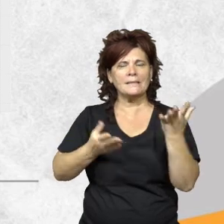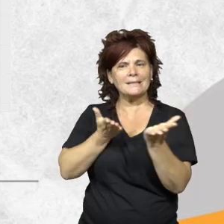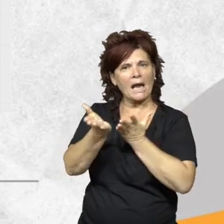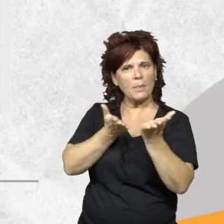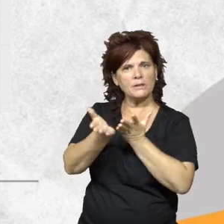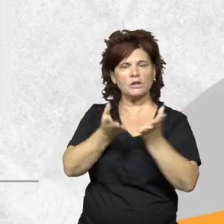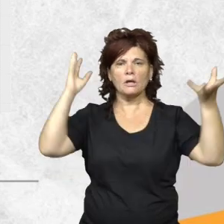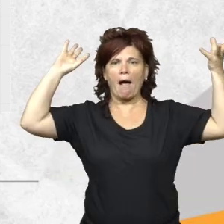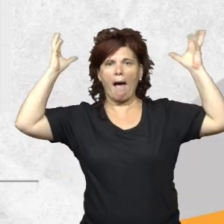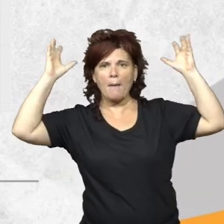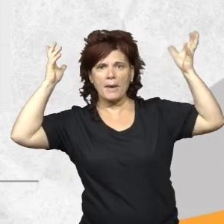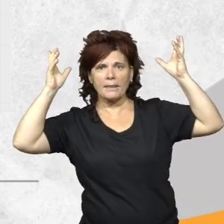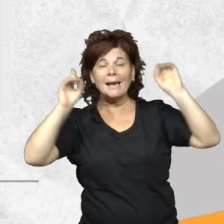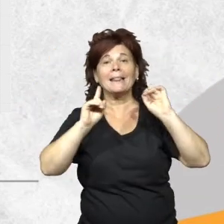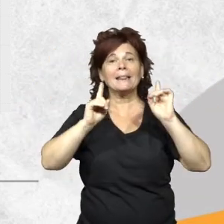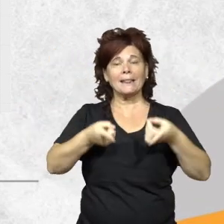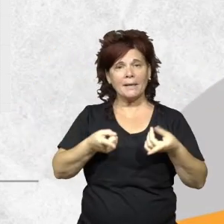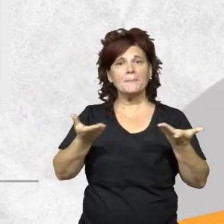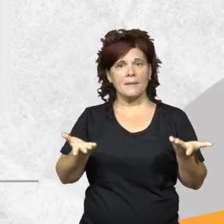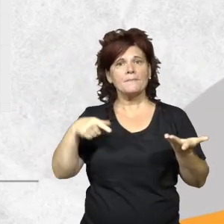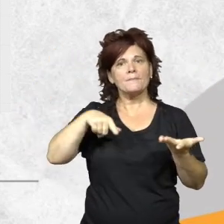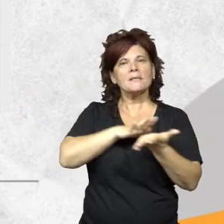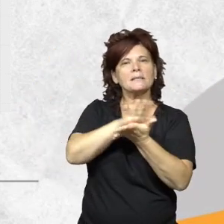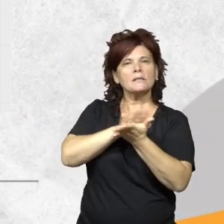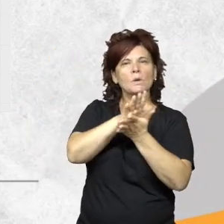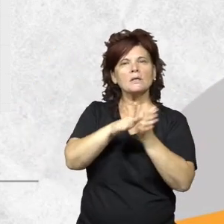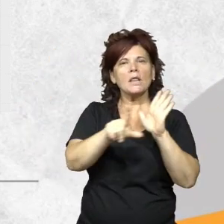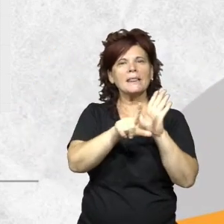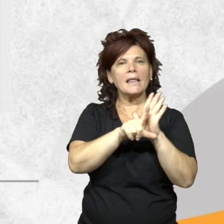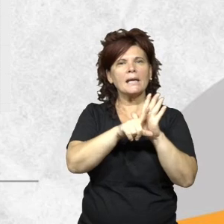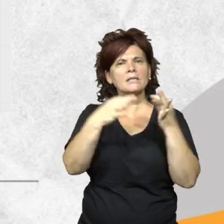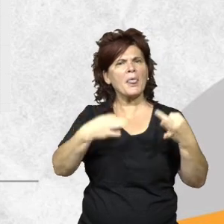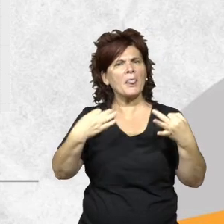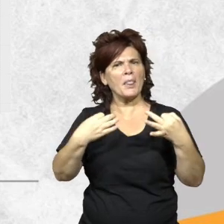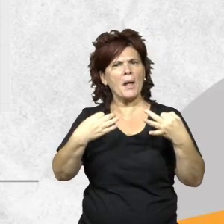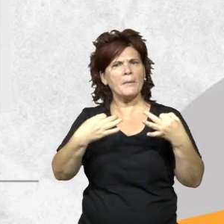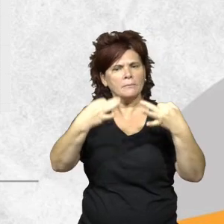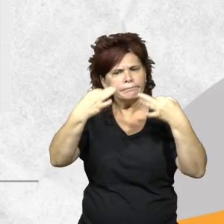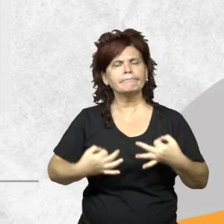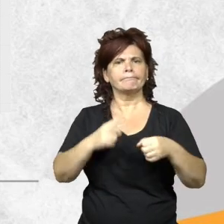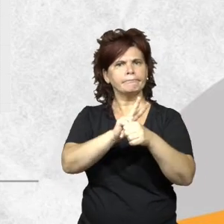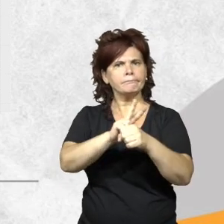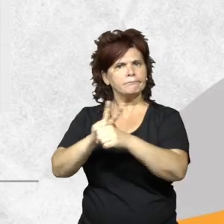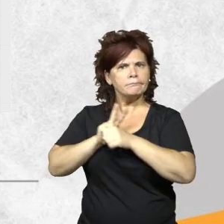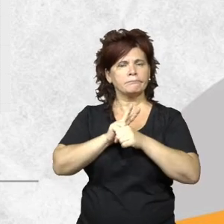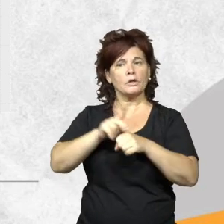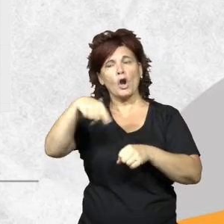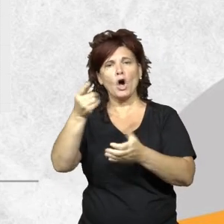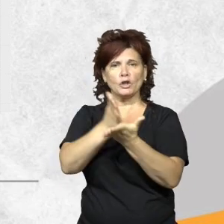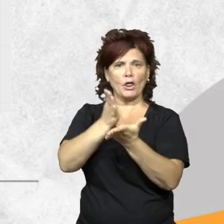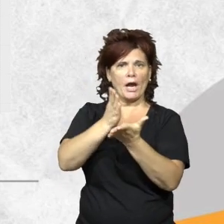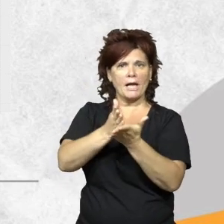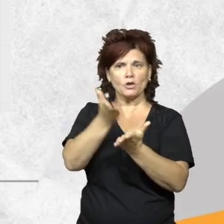ambientales, y a la vez este Estado de Derecho debe asegurar la tutela del resto de los derechos humanos con el